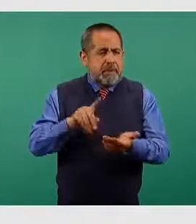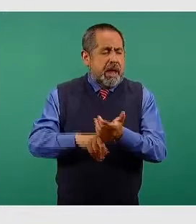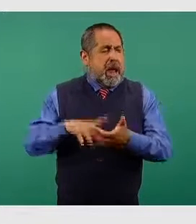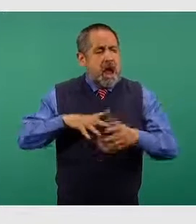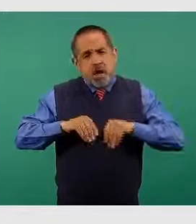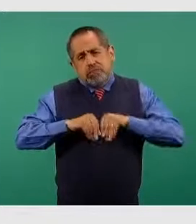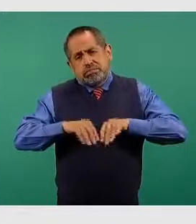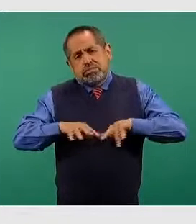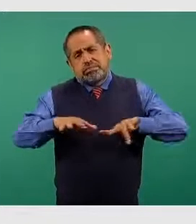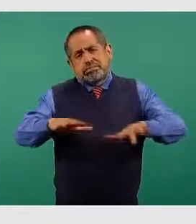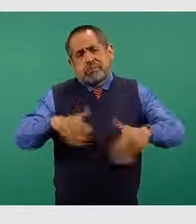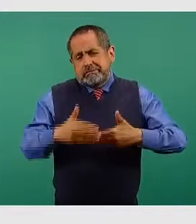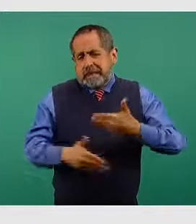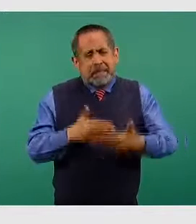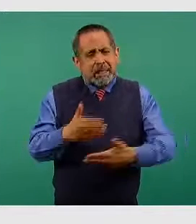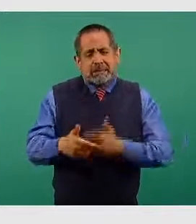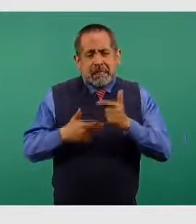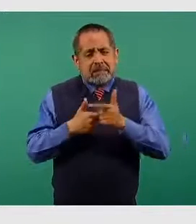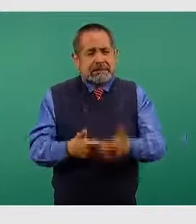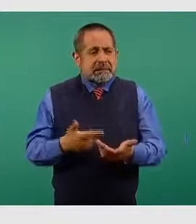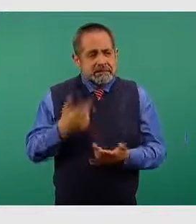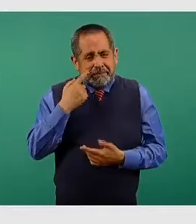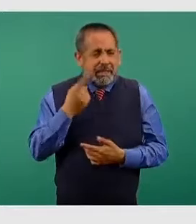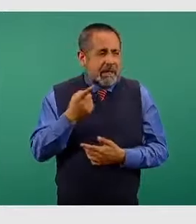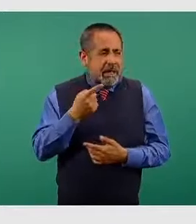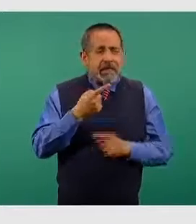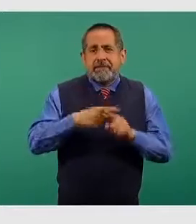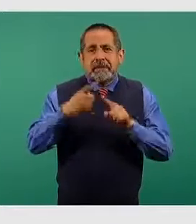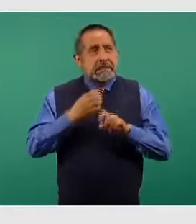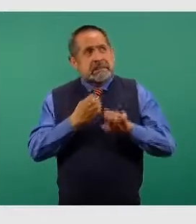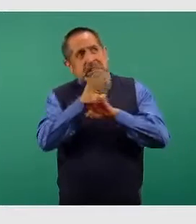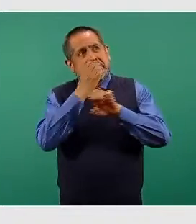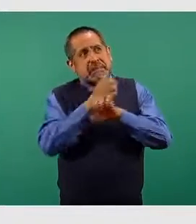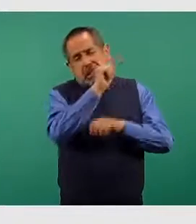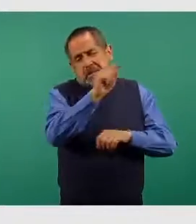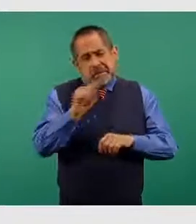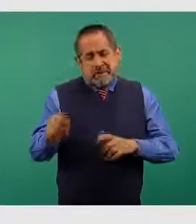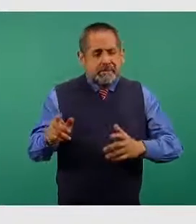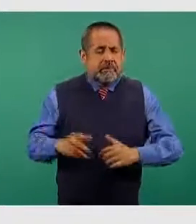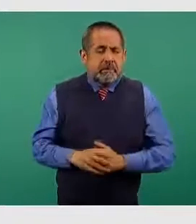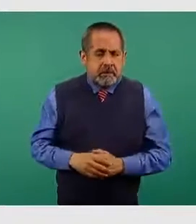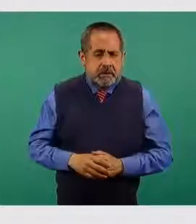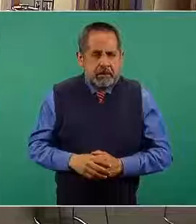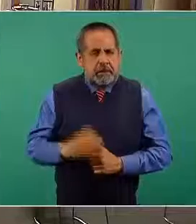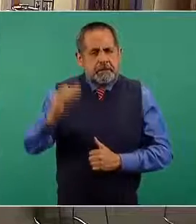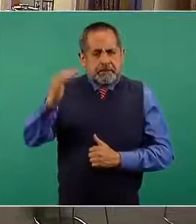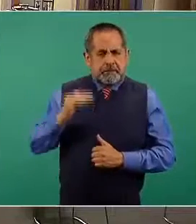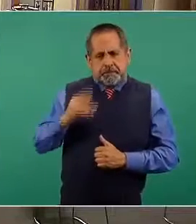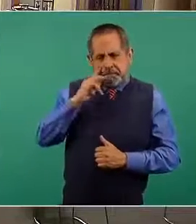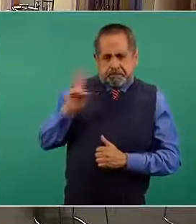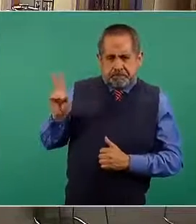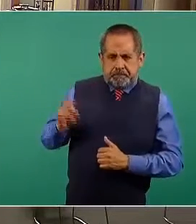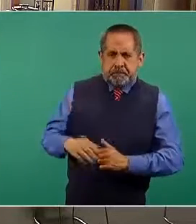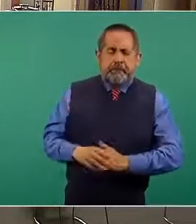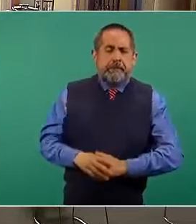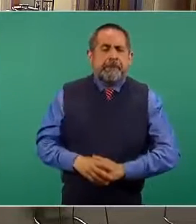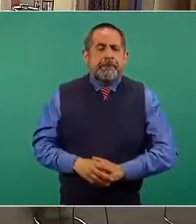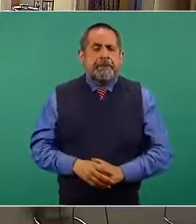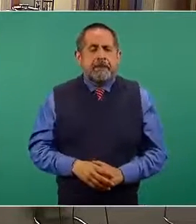y continúa avanzando en las diferentes entidades federativas. Si vemos la siguiente